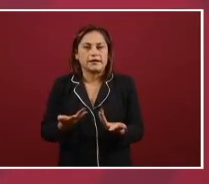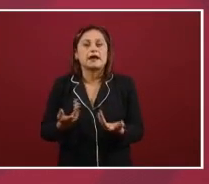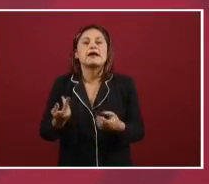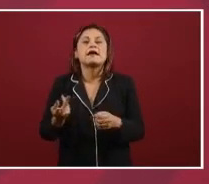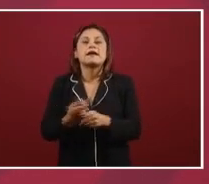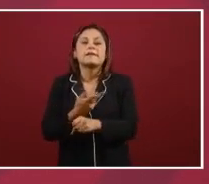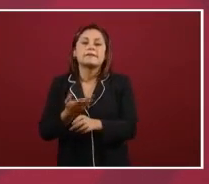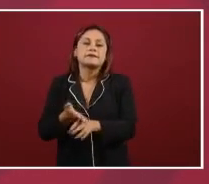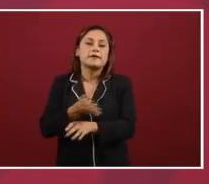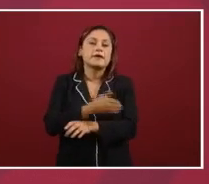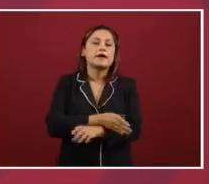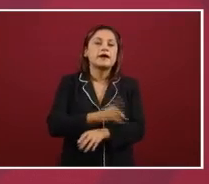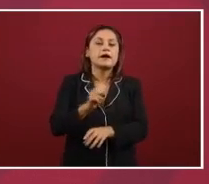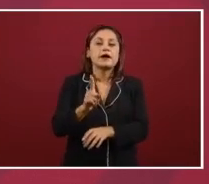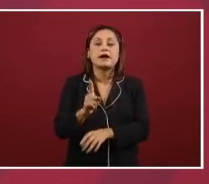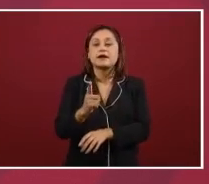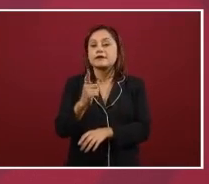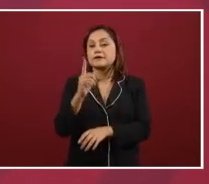a la Policía Federal y